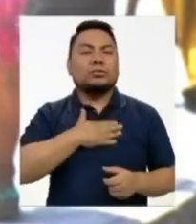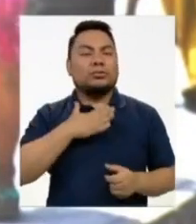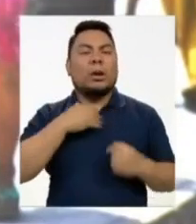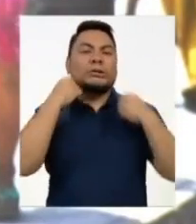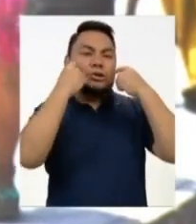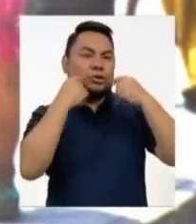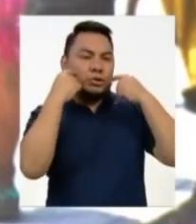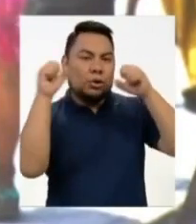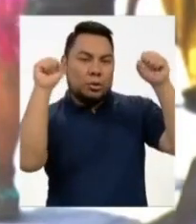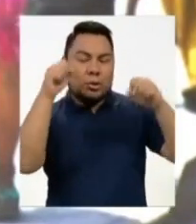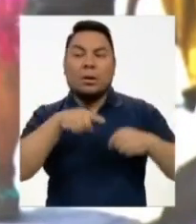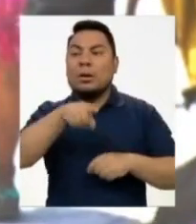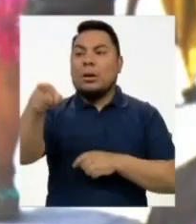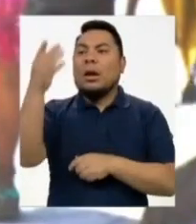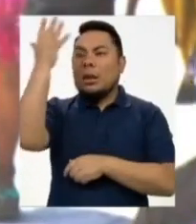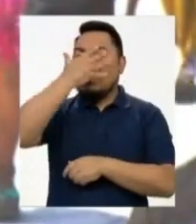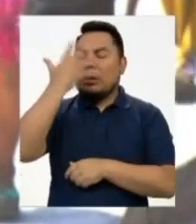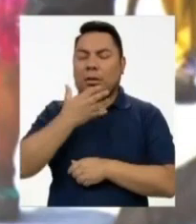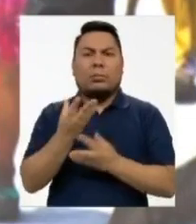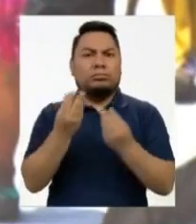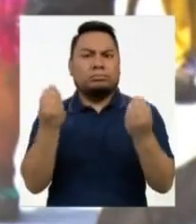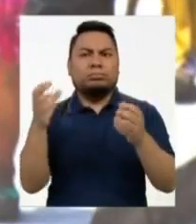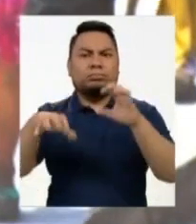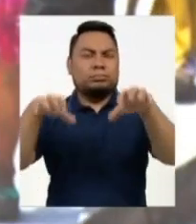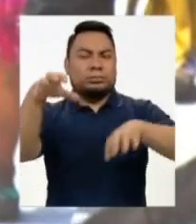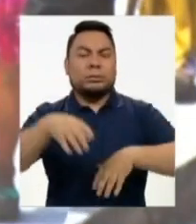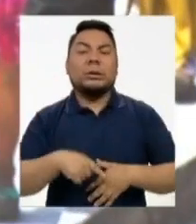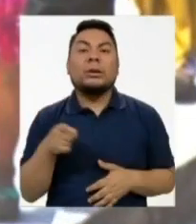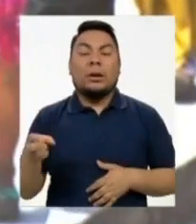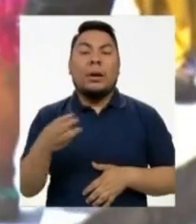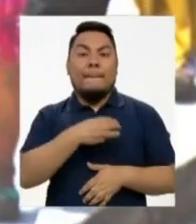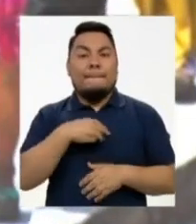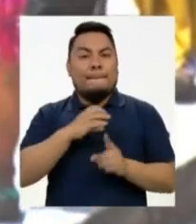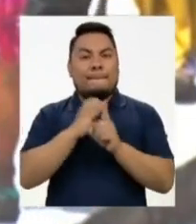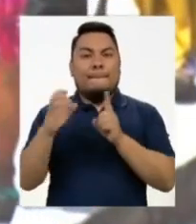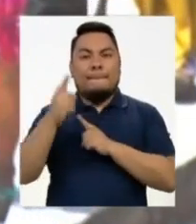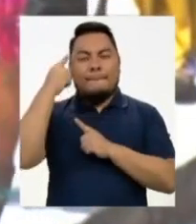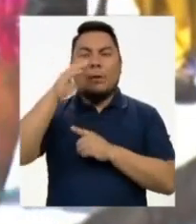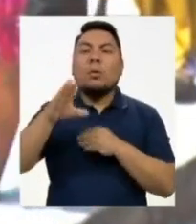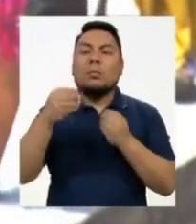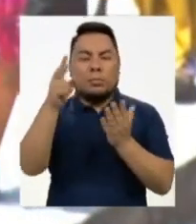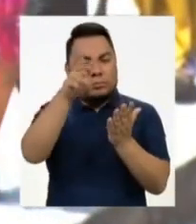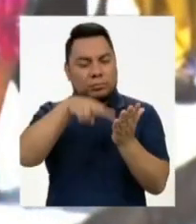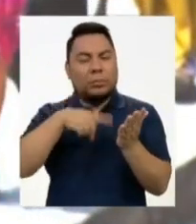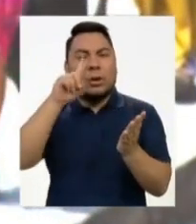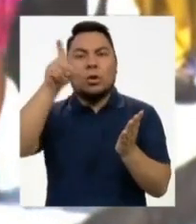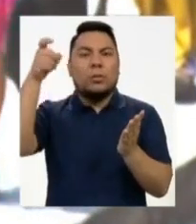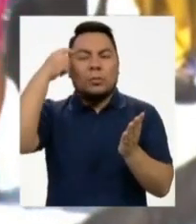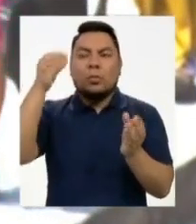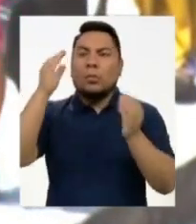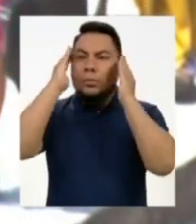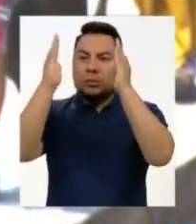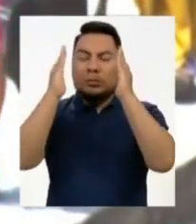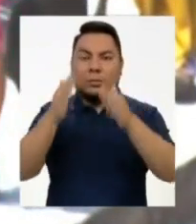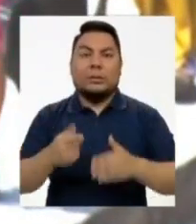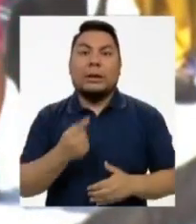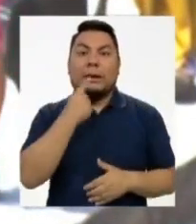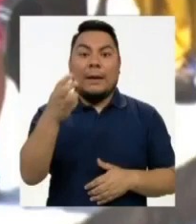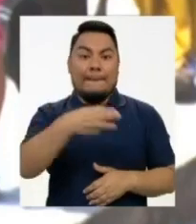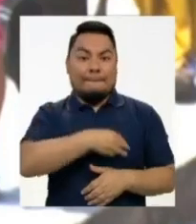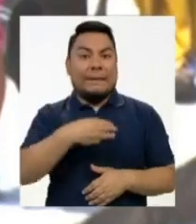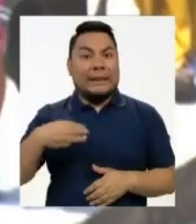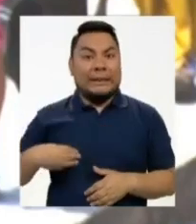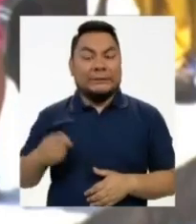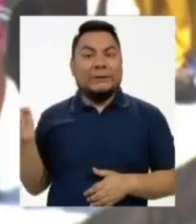valbuena sostuvo que las muestras de estudios se traducirán en políticas de estado para atender a ambos sectores y les adelanto que la ministra